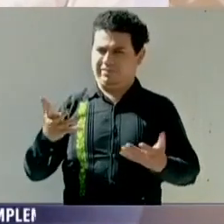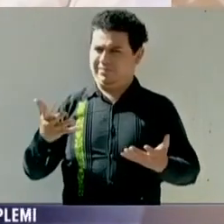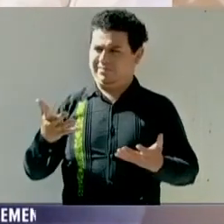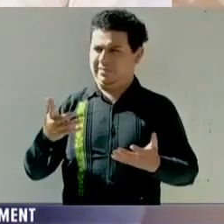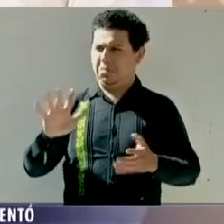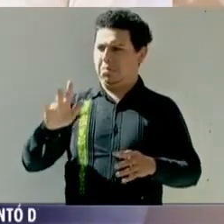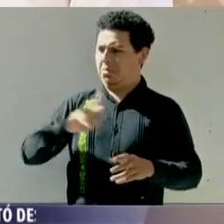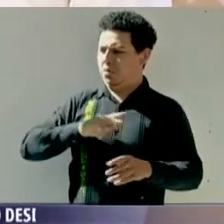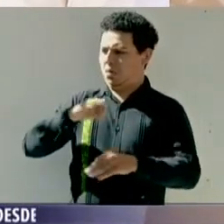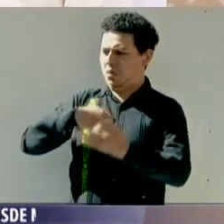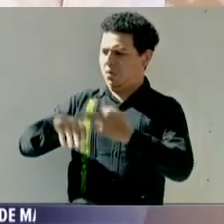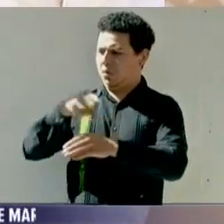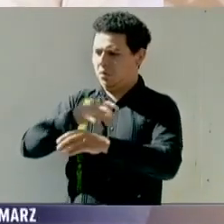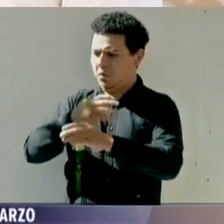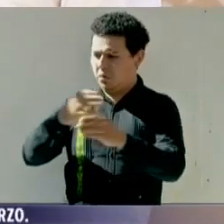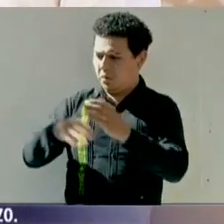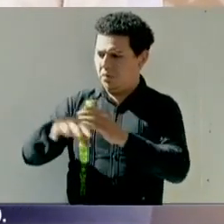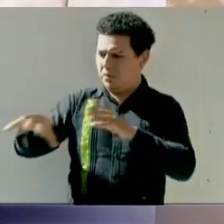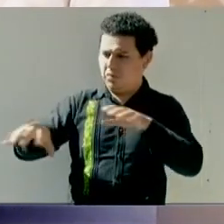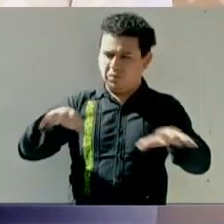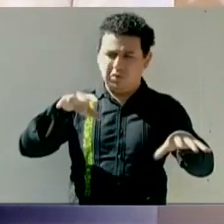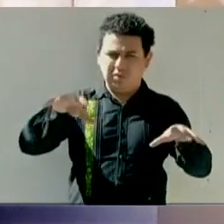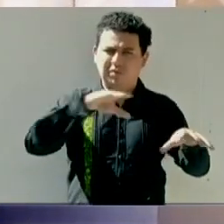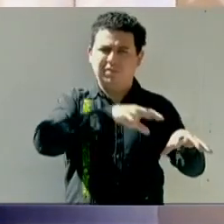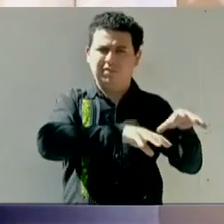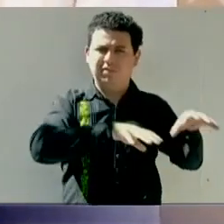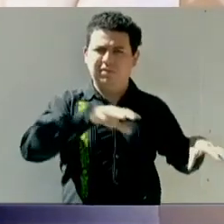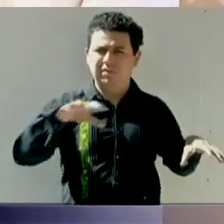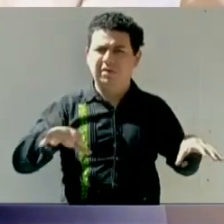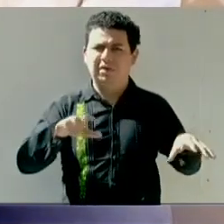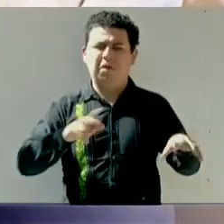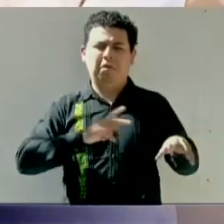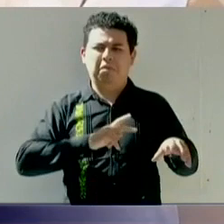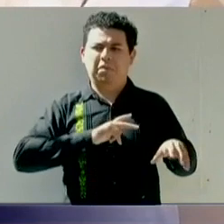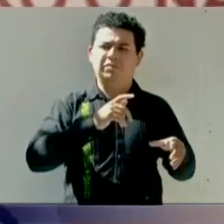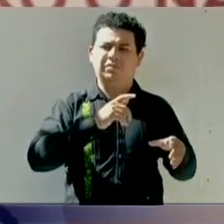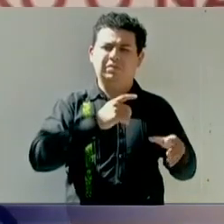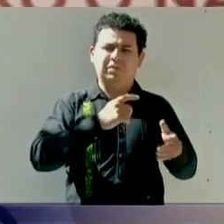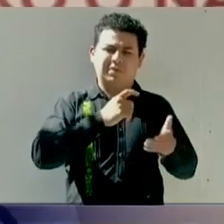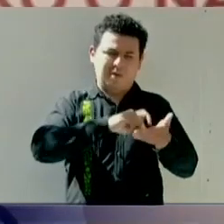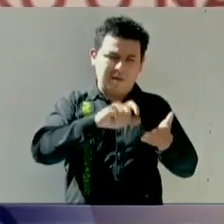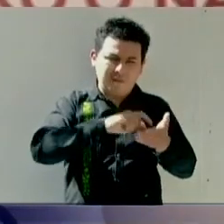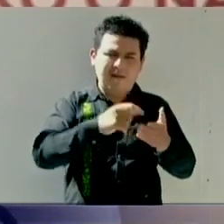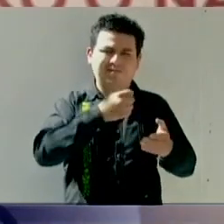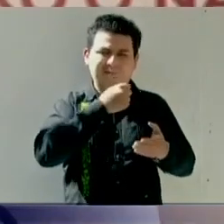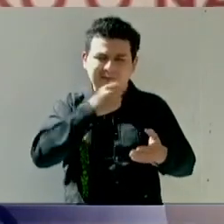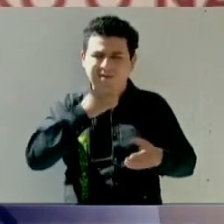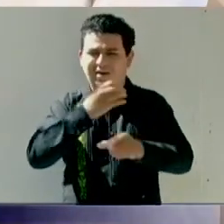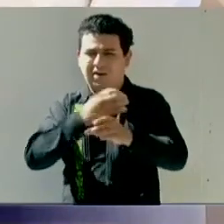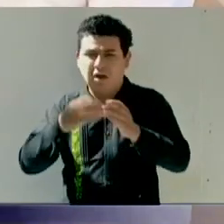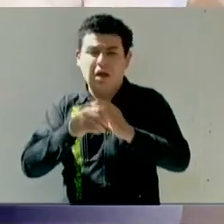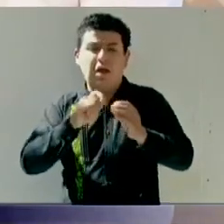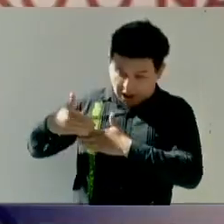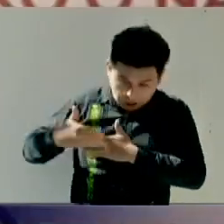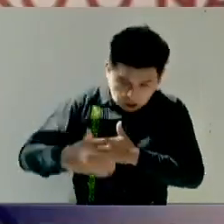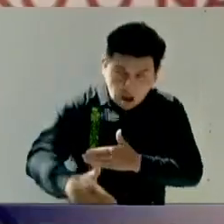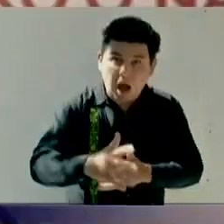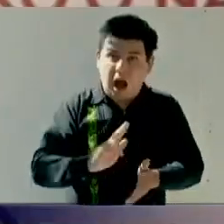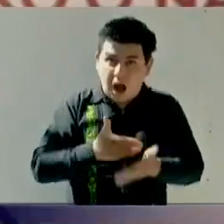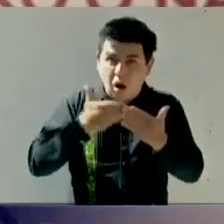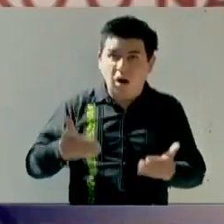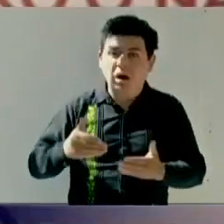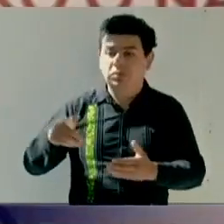información comprados o alquilados y constantemente estamos atacando al presidente, ¿cómo